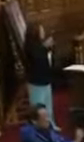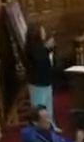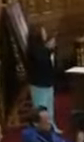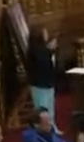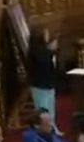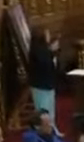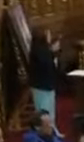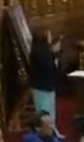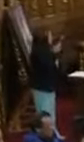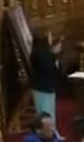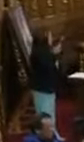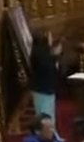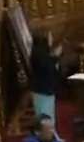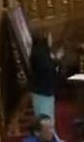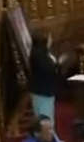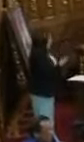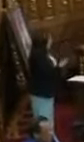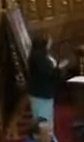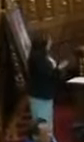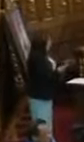señalaba el diputado